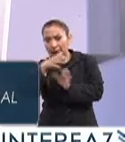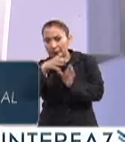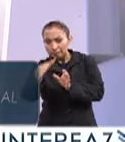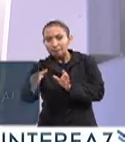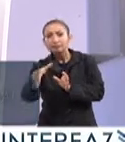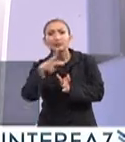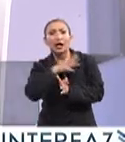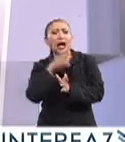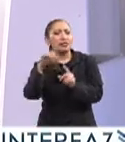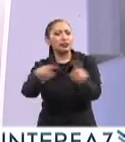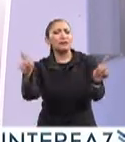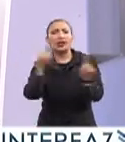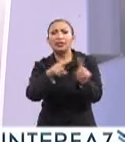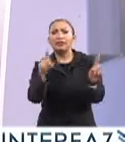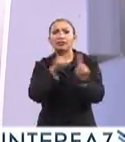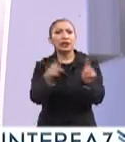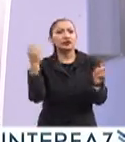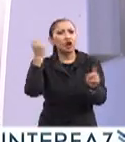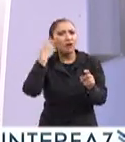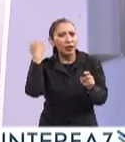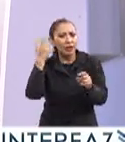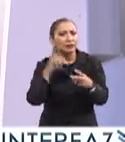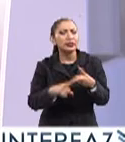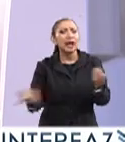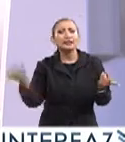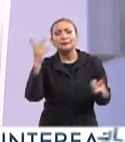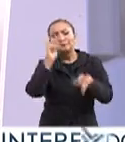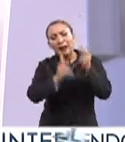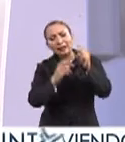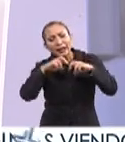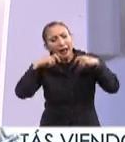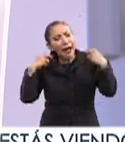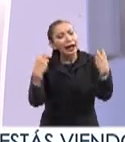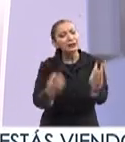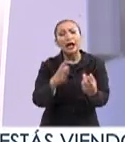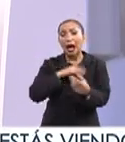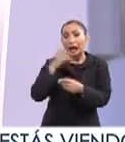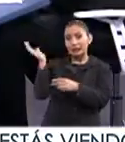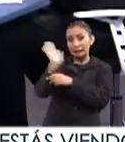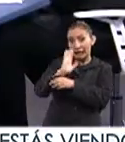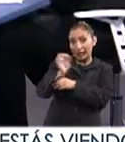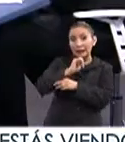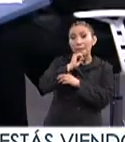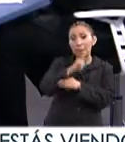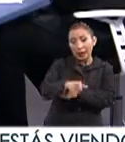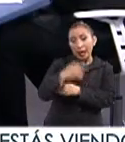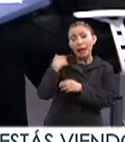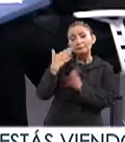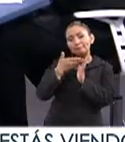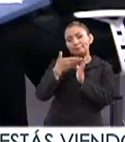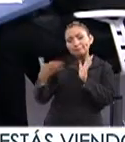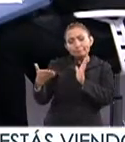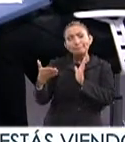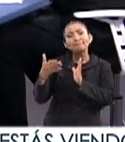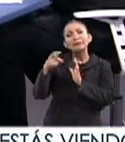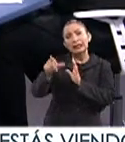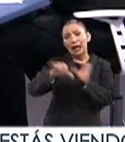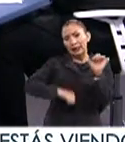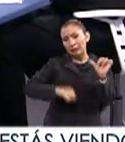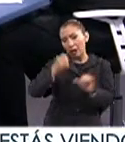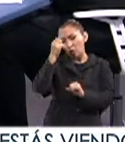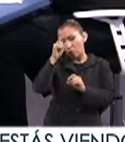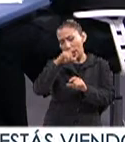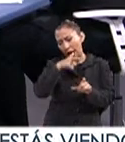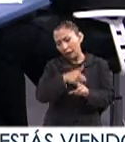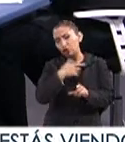noviembre, pues hay una serie de conferencias, conversatorios, hay un ciclo de cine. Y entre estas